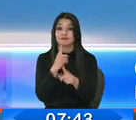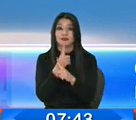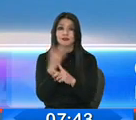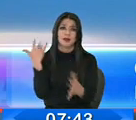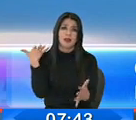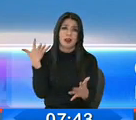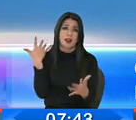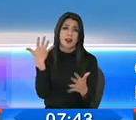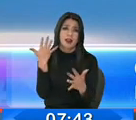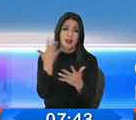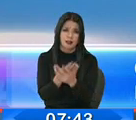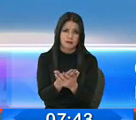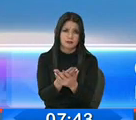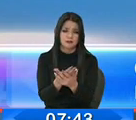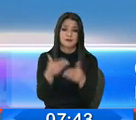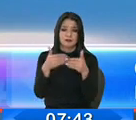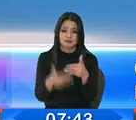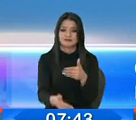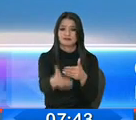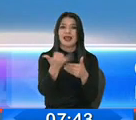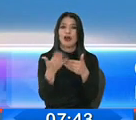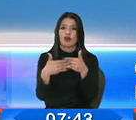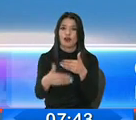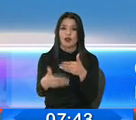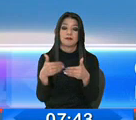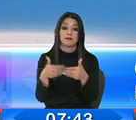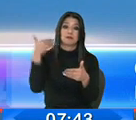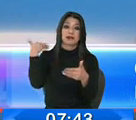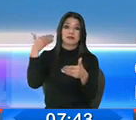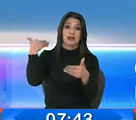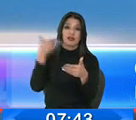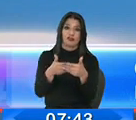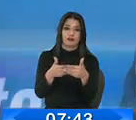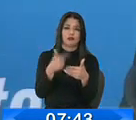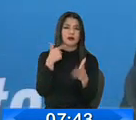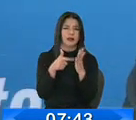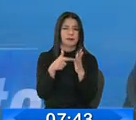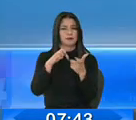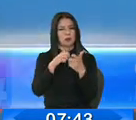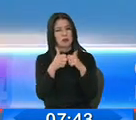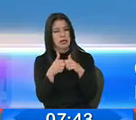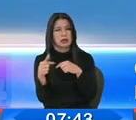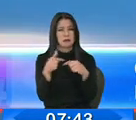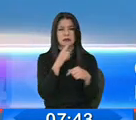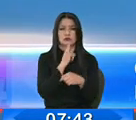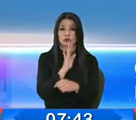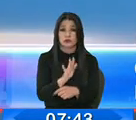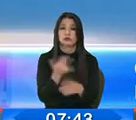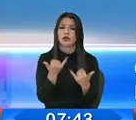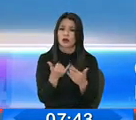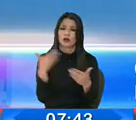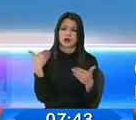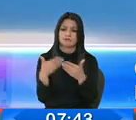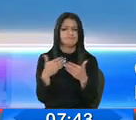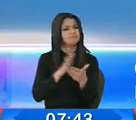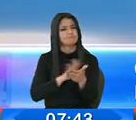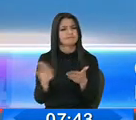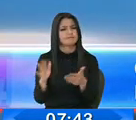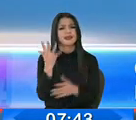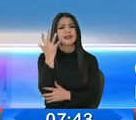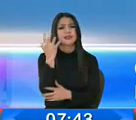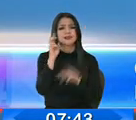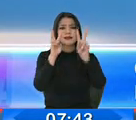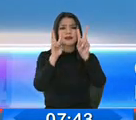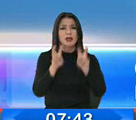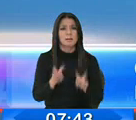recuento de algunos elementos que por ahí generaban algún tipo de preocupación en Estados Unidos. Alrededor de 15 temas